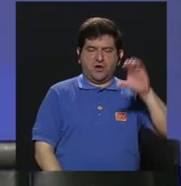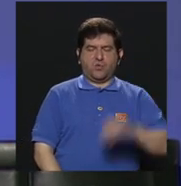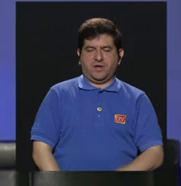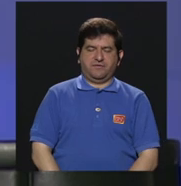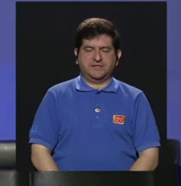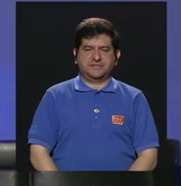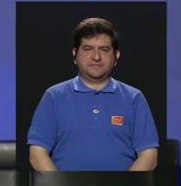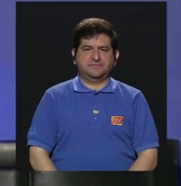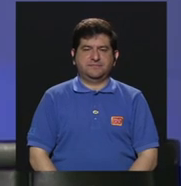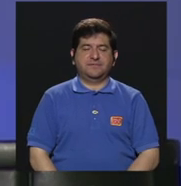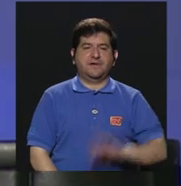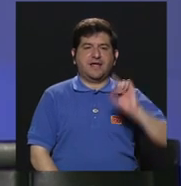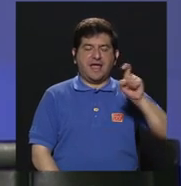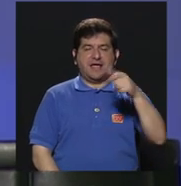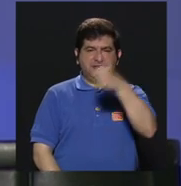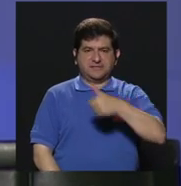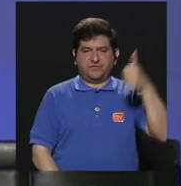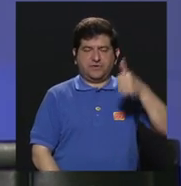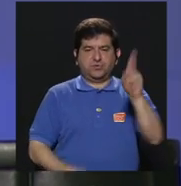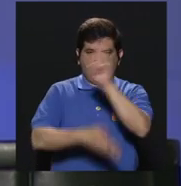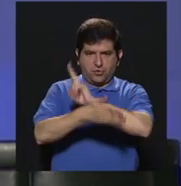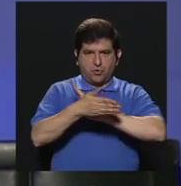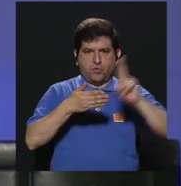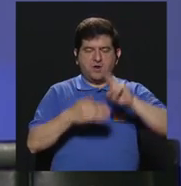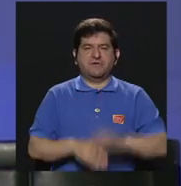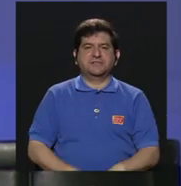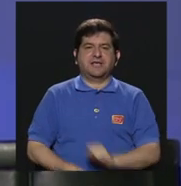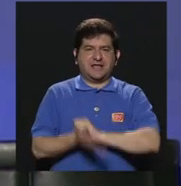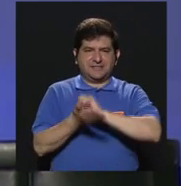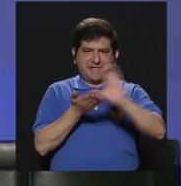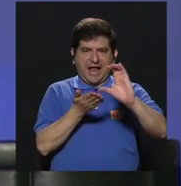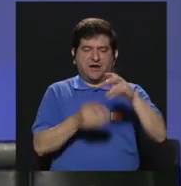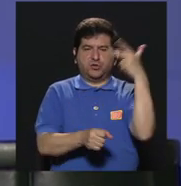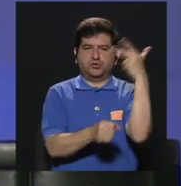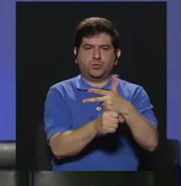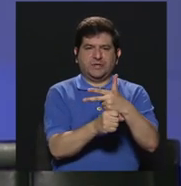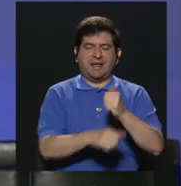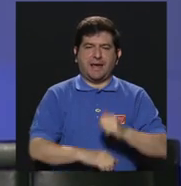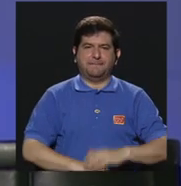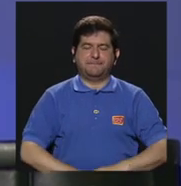Cid, ex-rector de la Universidad de San Carlos de Guatemala.